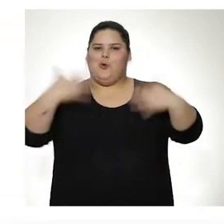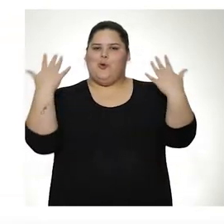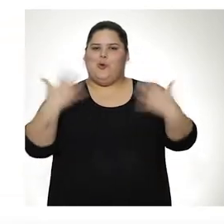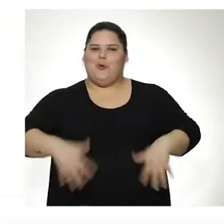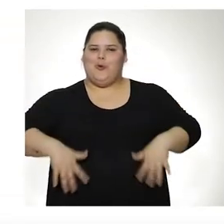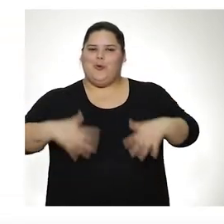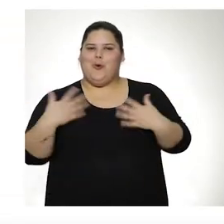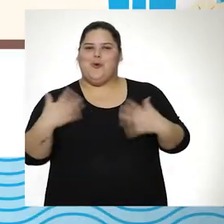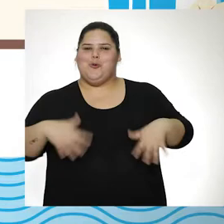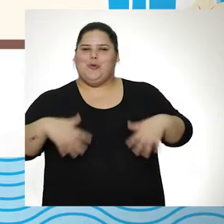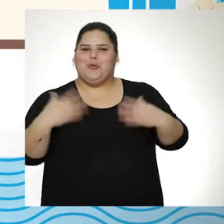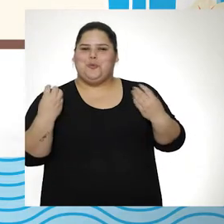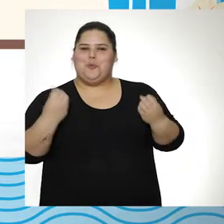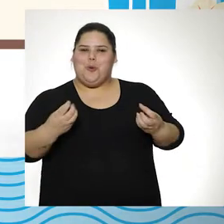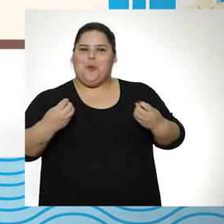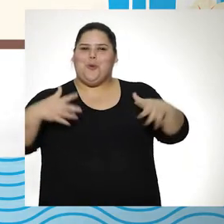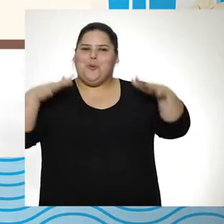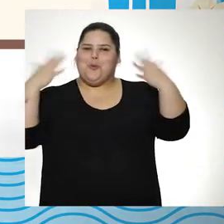¡Impresionante!